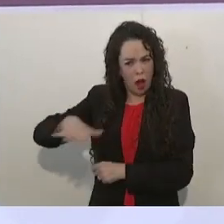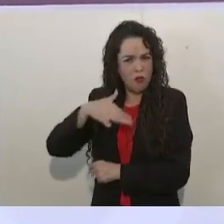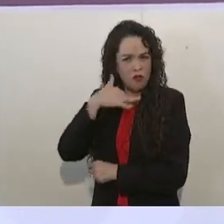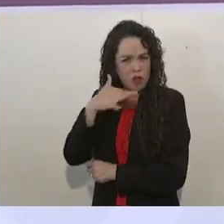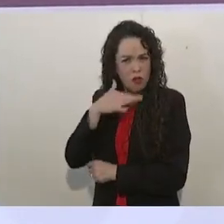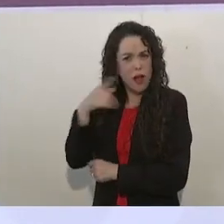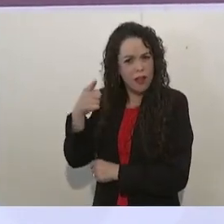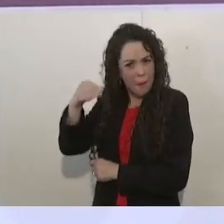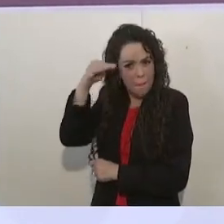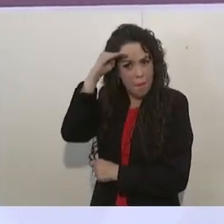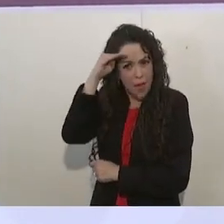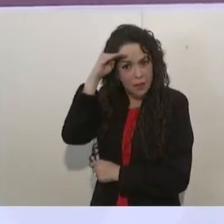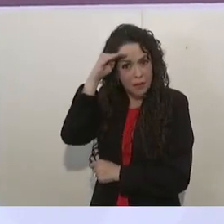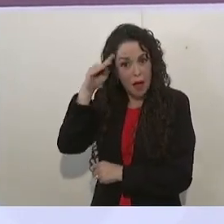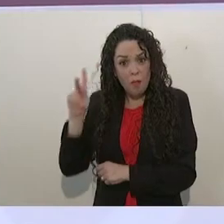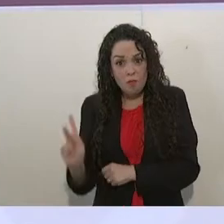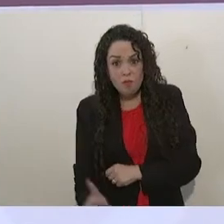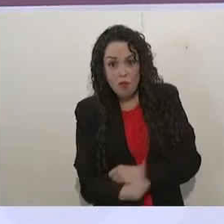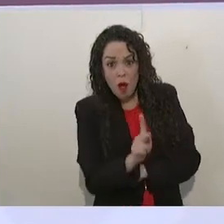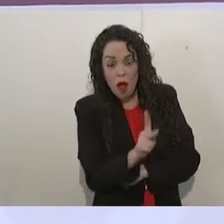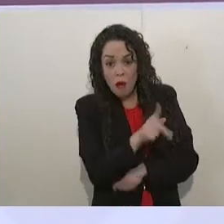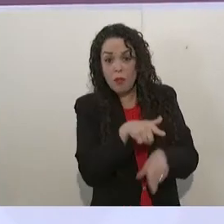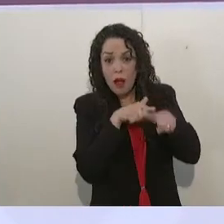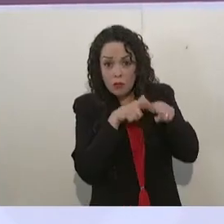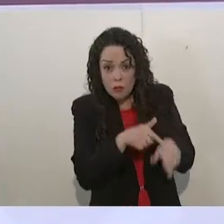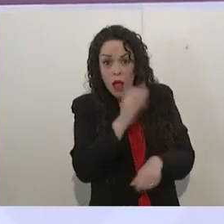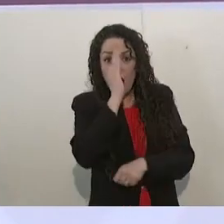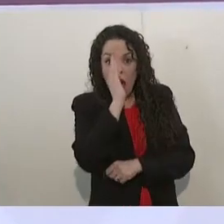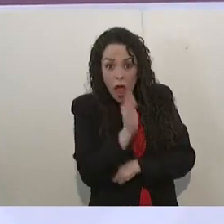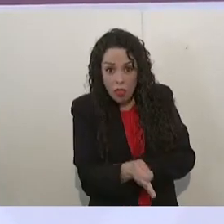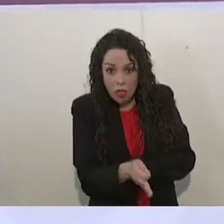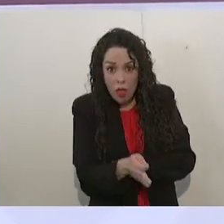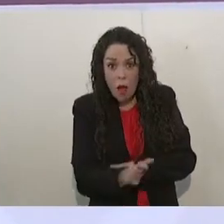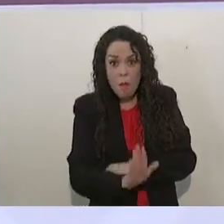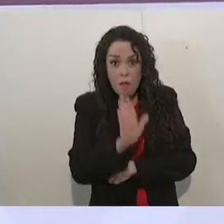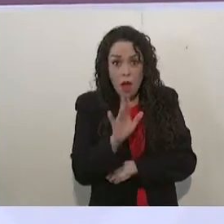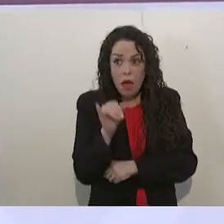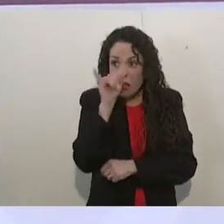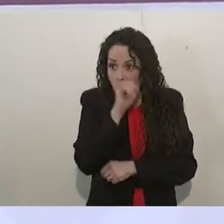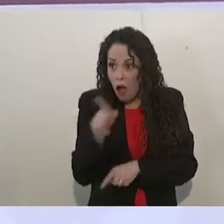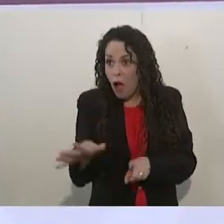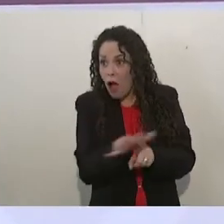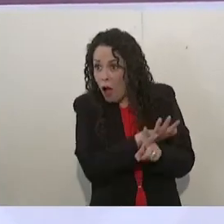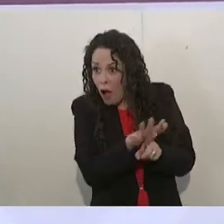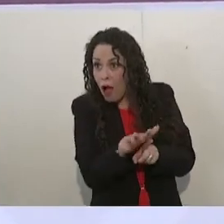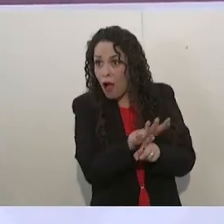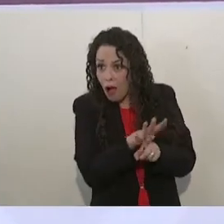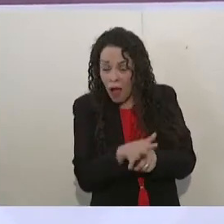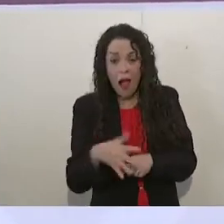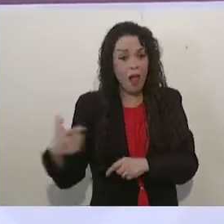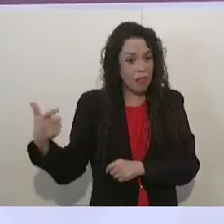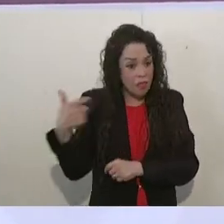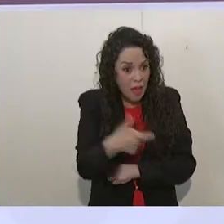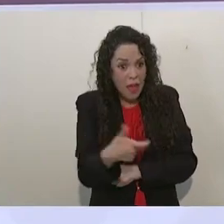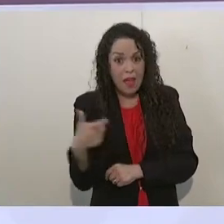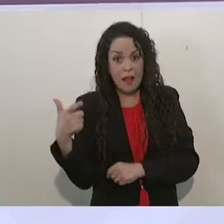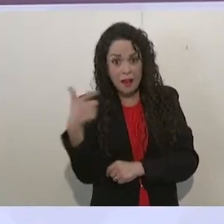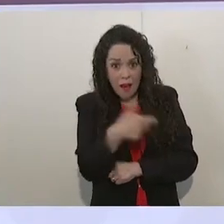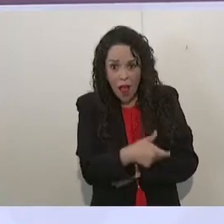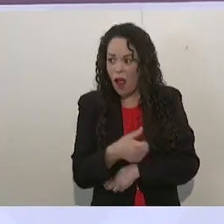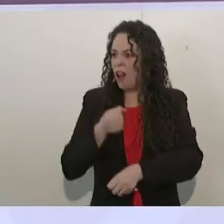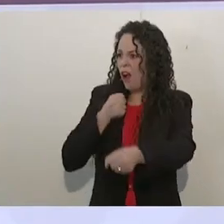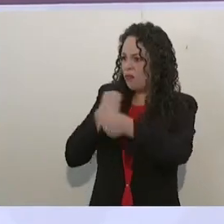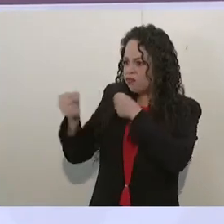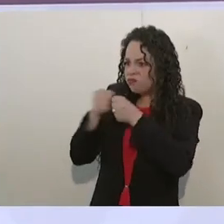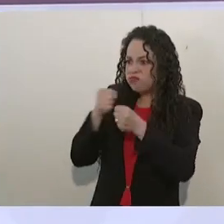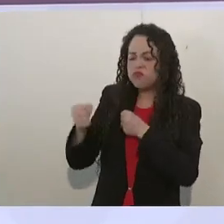iba a dejar manipular y que con su dinero y con los medios de comunicación, de manipulación